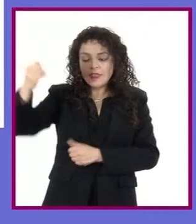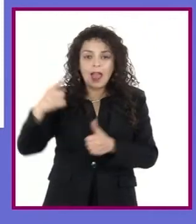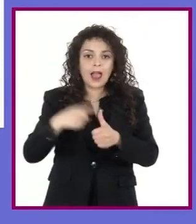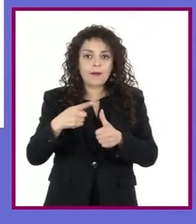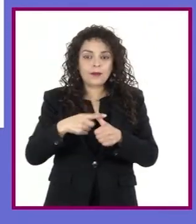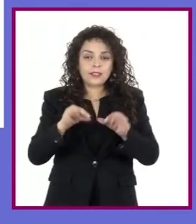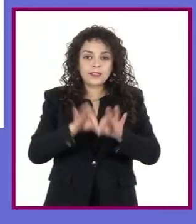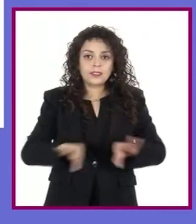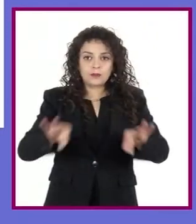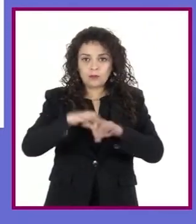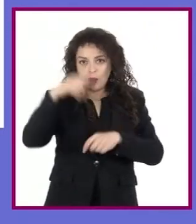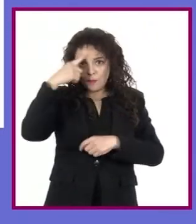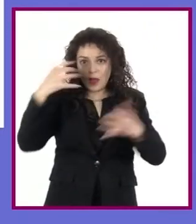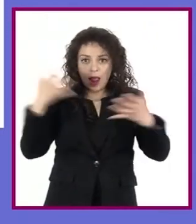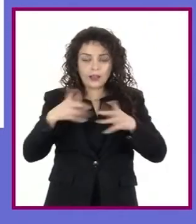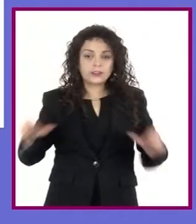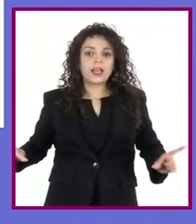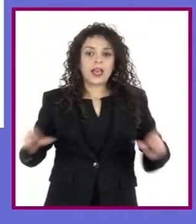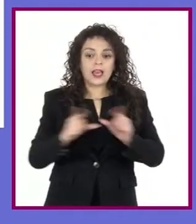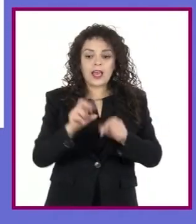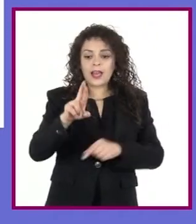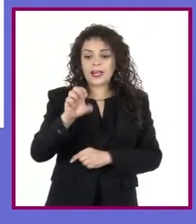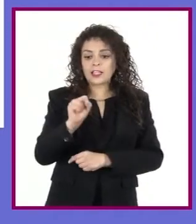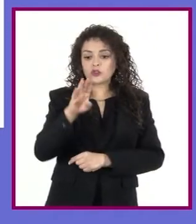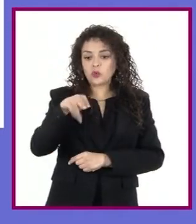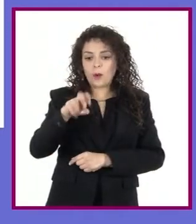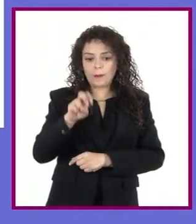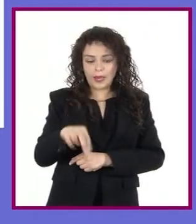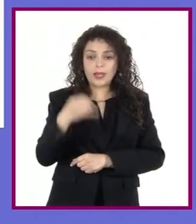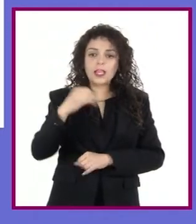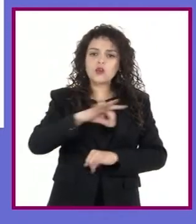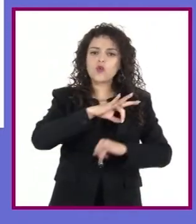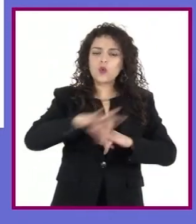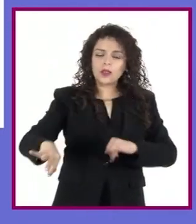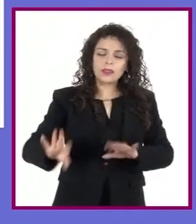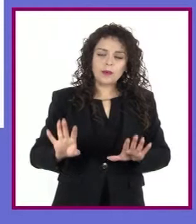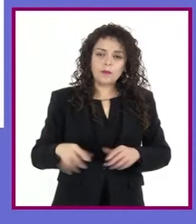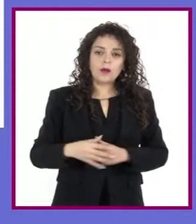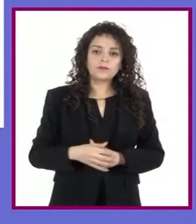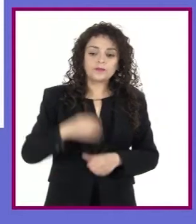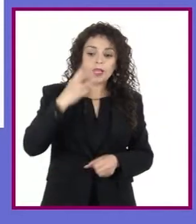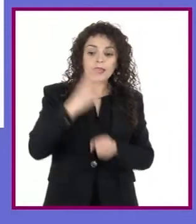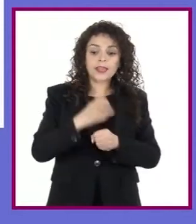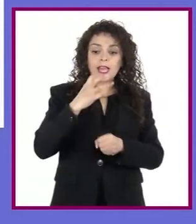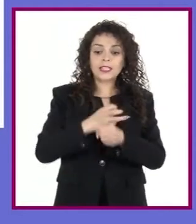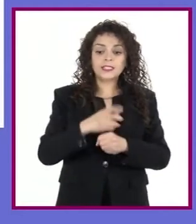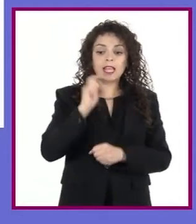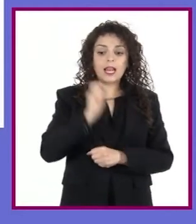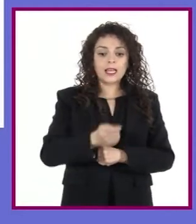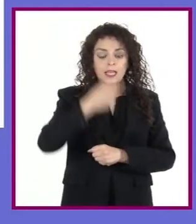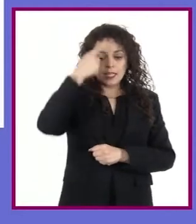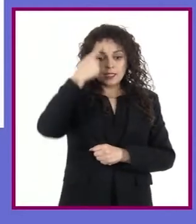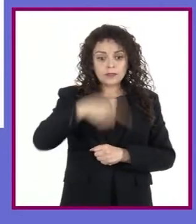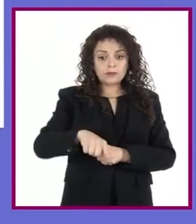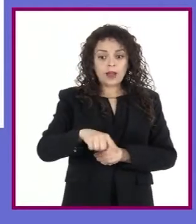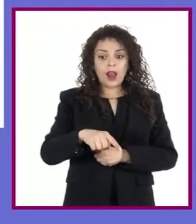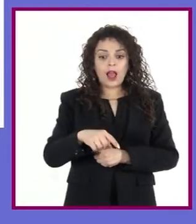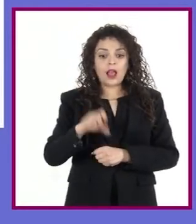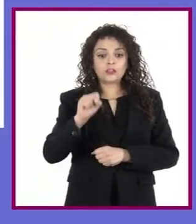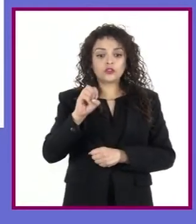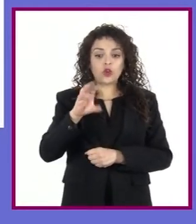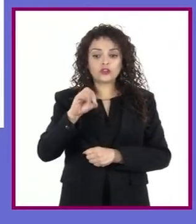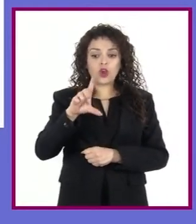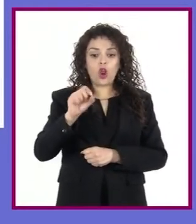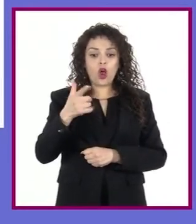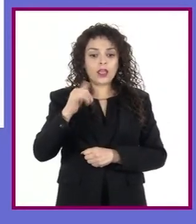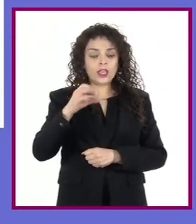a la hora de elaborar nuestro resumen. Y finalmente, el tercer elemento de abordaje sociológico de un